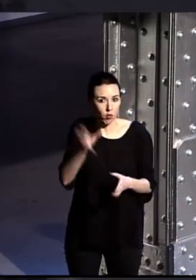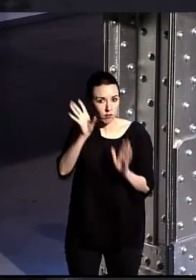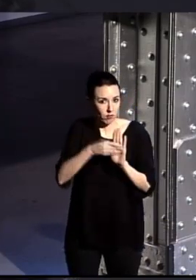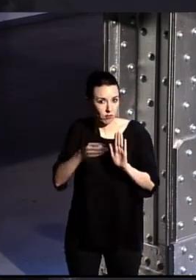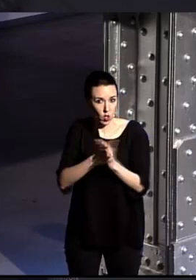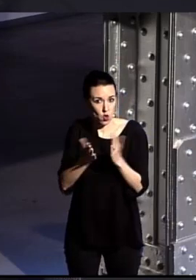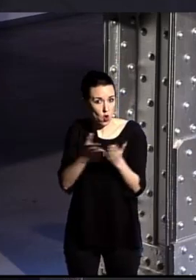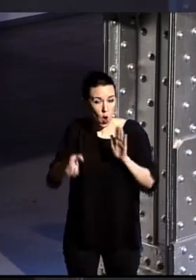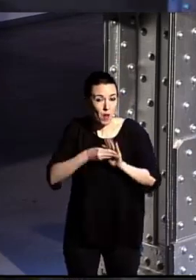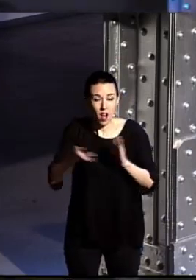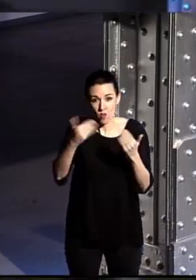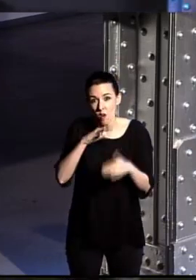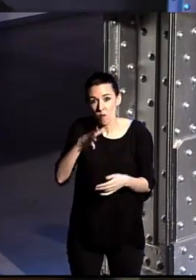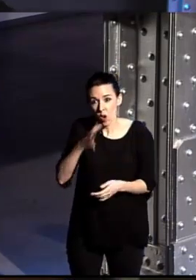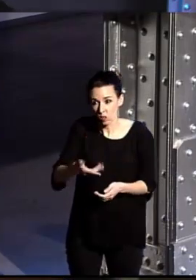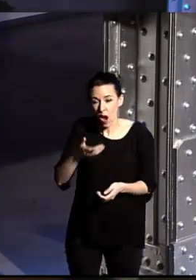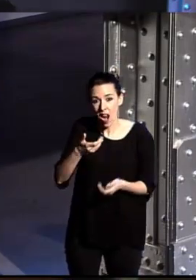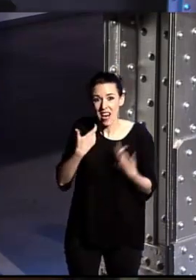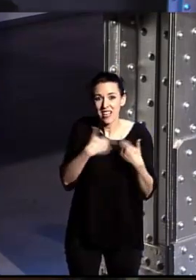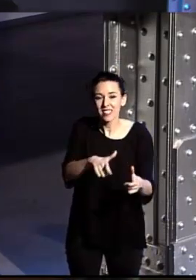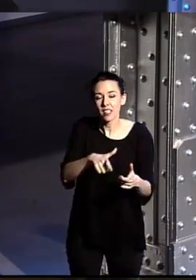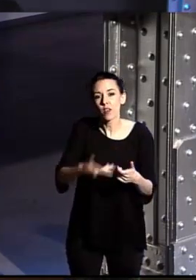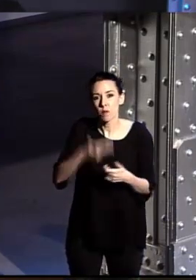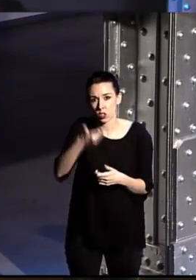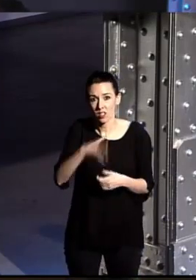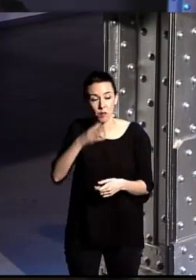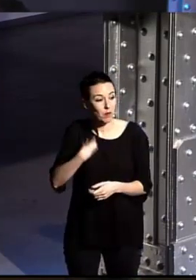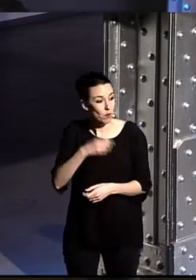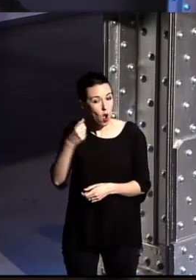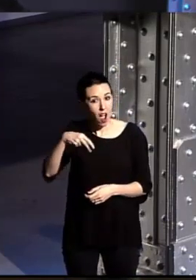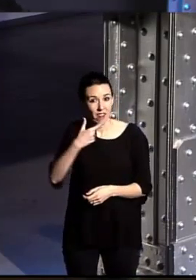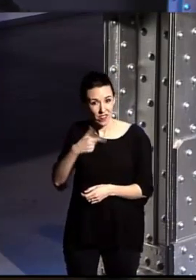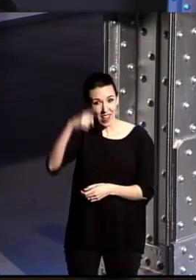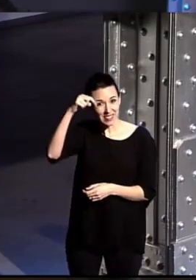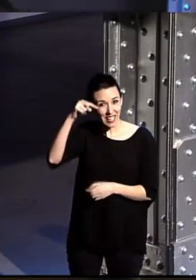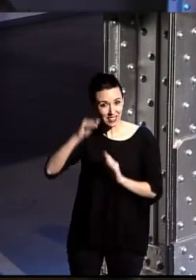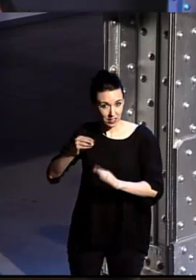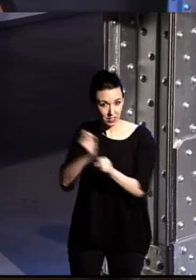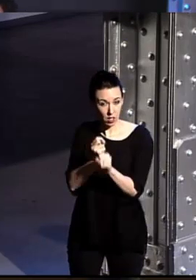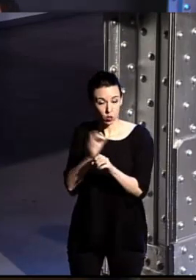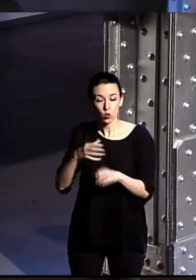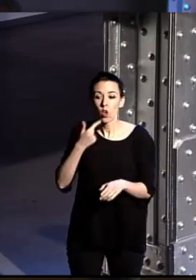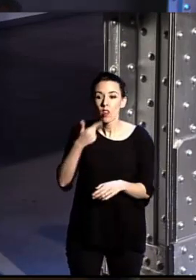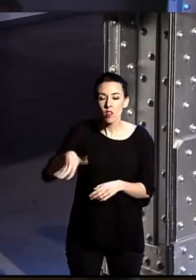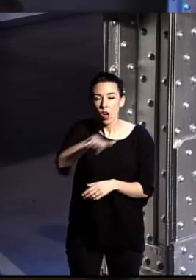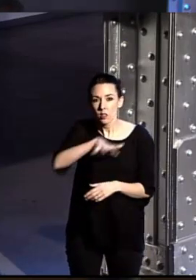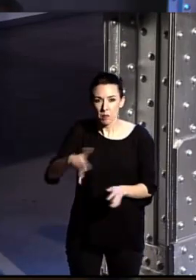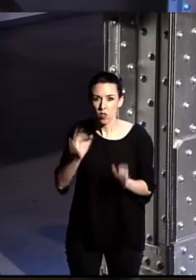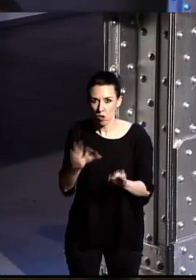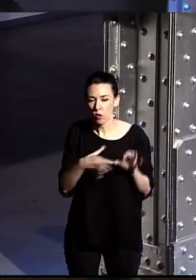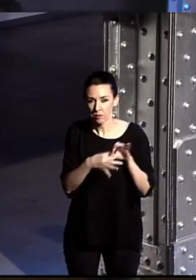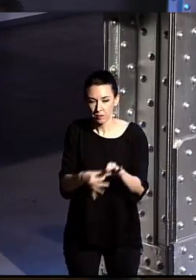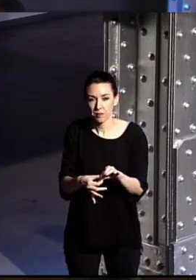aparece en esas novelas. Por eso el género es tan importante. Sí, Ana señala eso en su tesis, además, ¿no? Como el espacio y lo que cuenta tiene estrictamente que